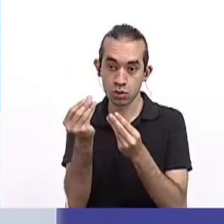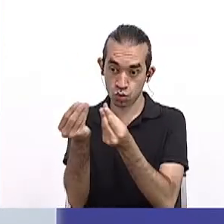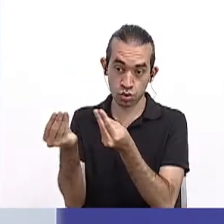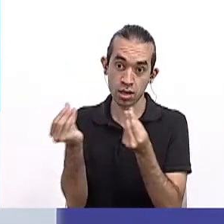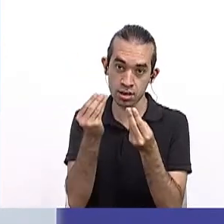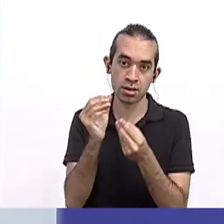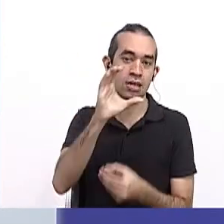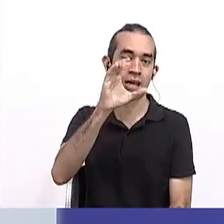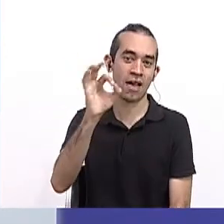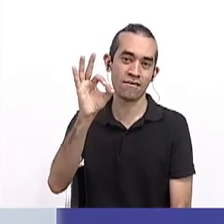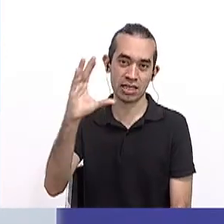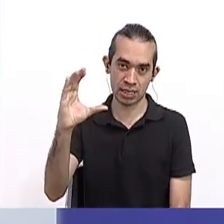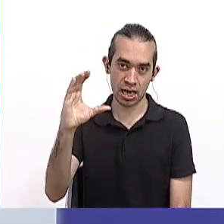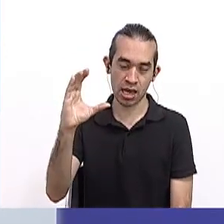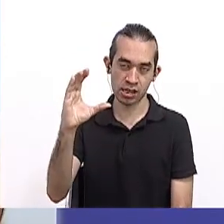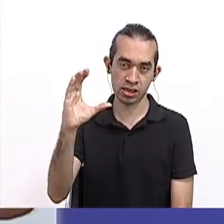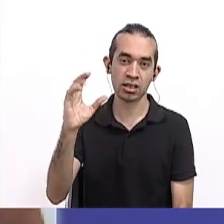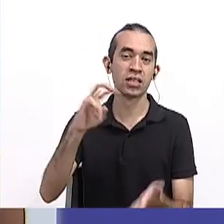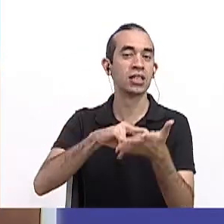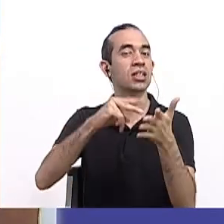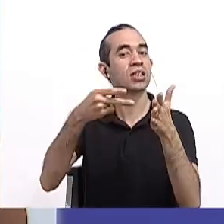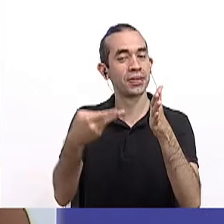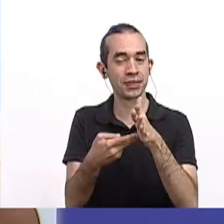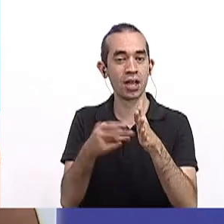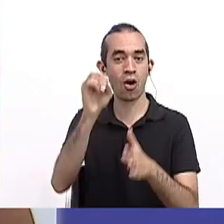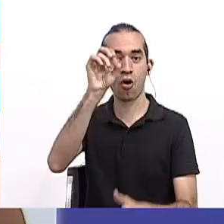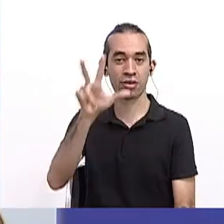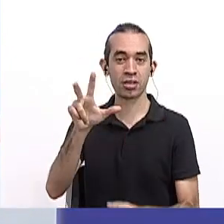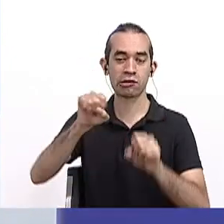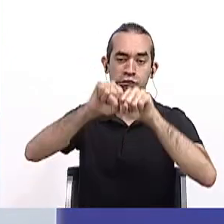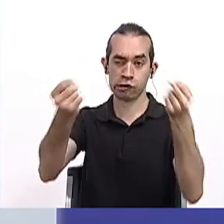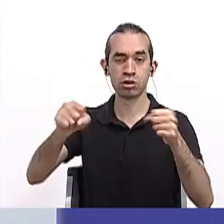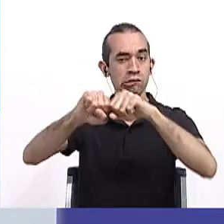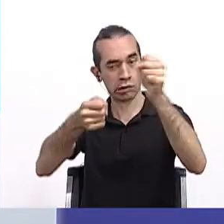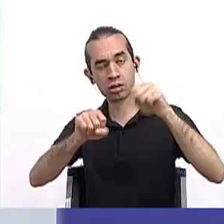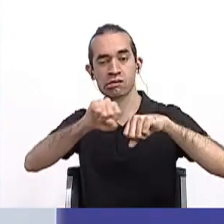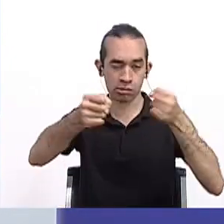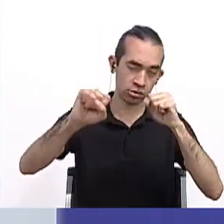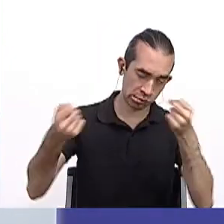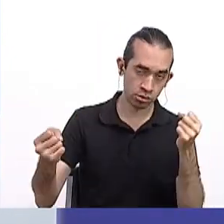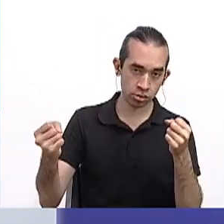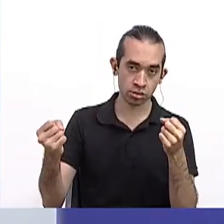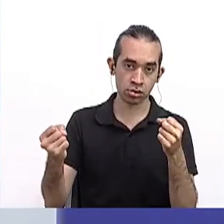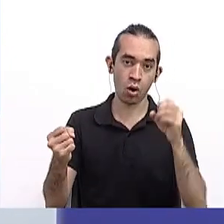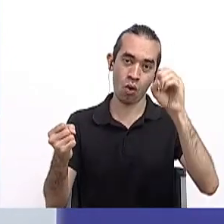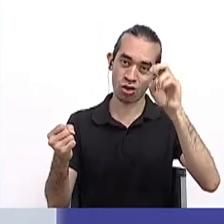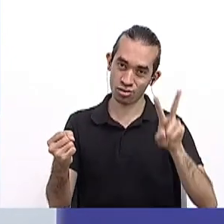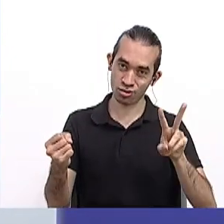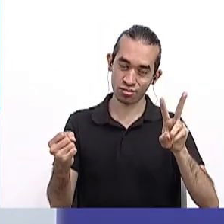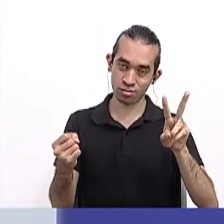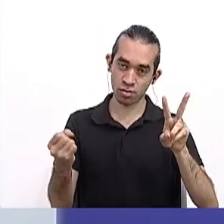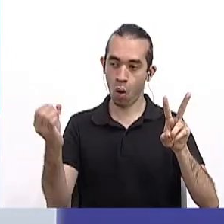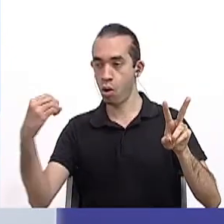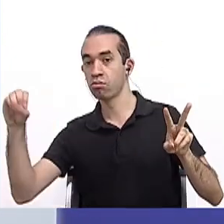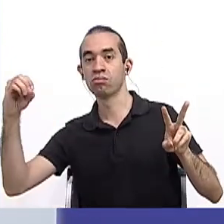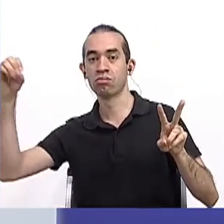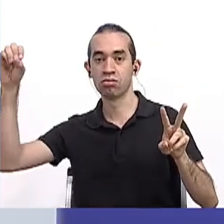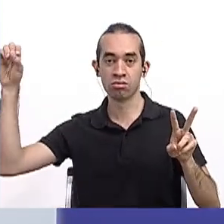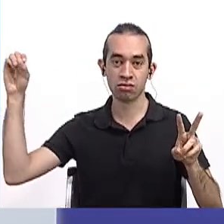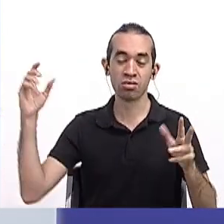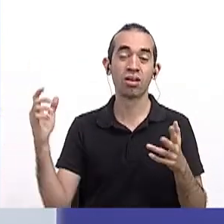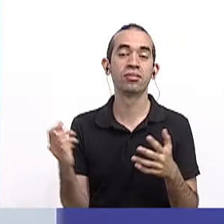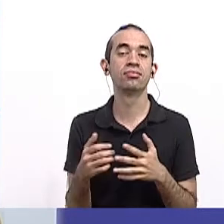los clorofluorocarbonos, hacen que este ozono se descomponga nuevamente en el oxígeno.